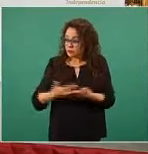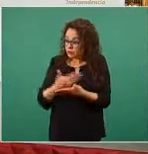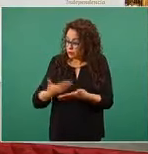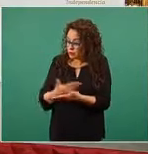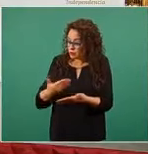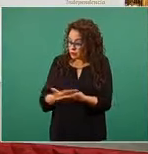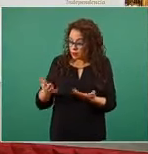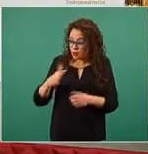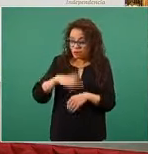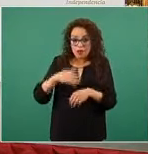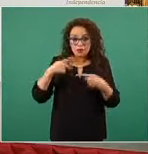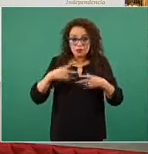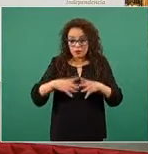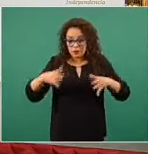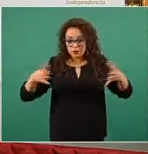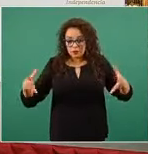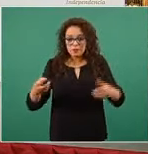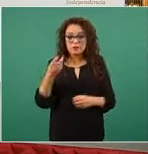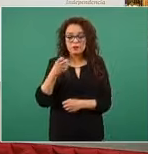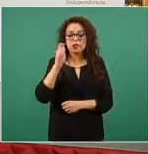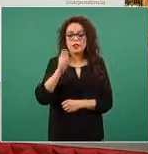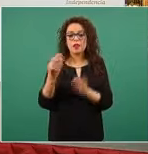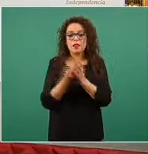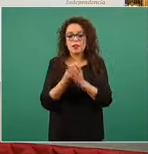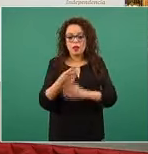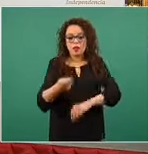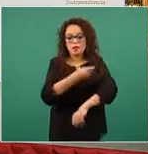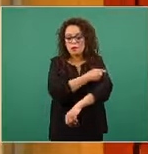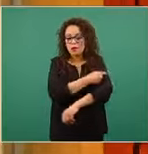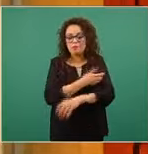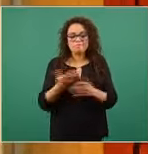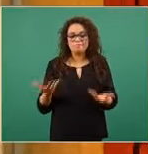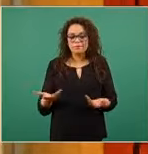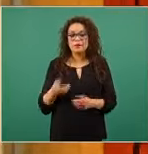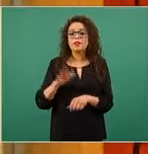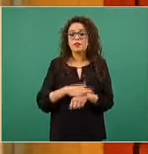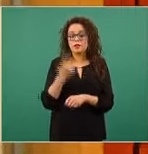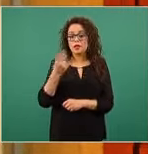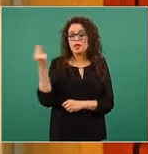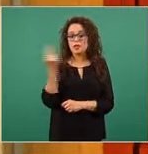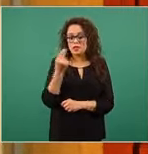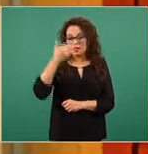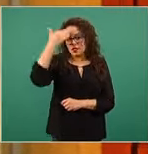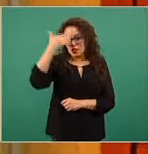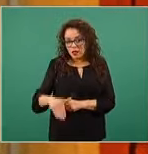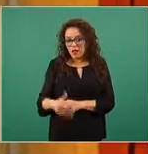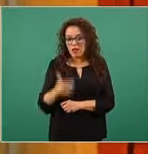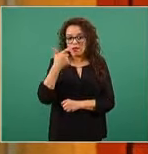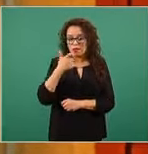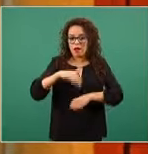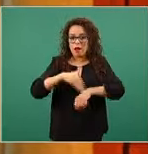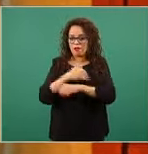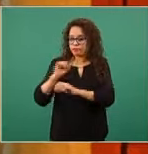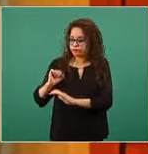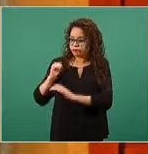vacunas que se ponían, de tipos de vacuna, sin considerar la inversión sostenida para tener